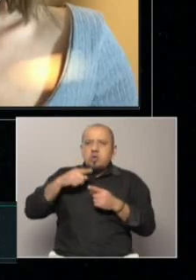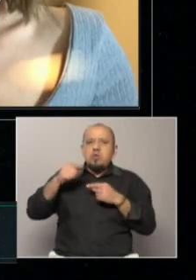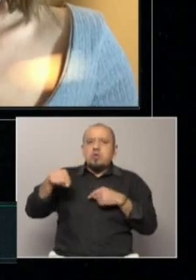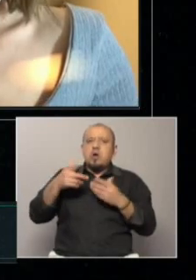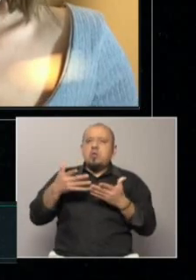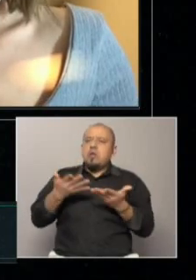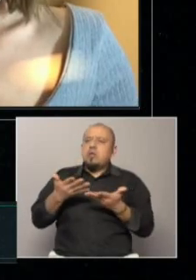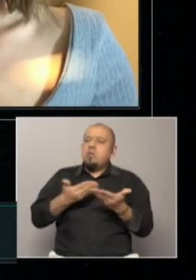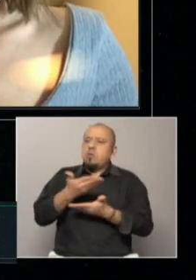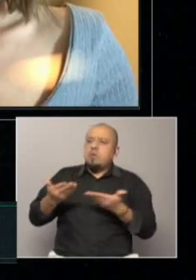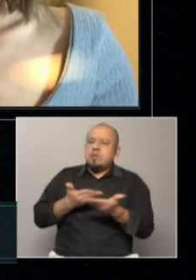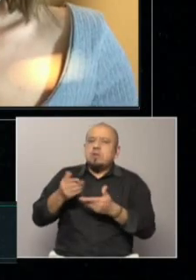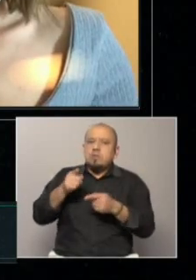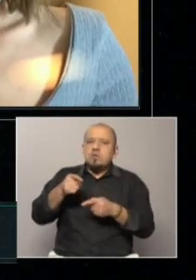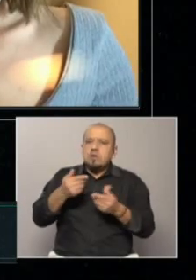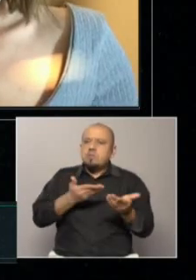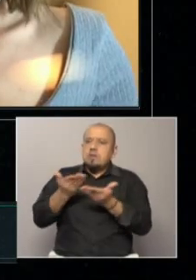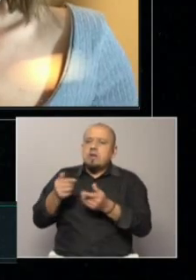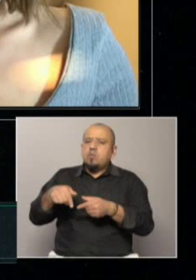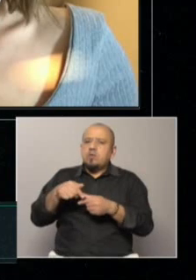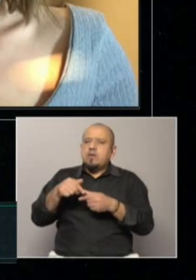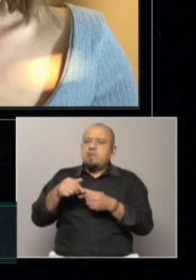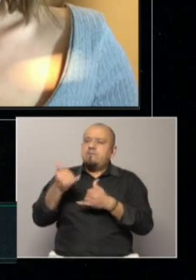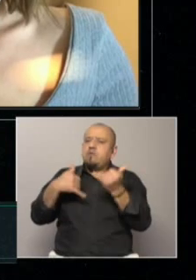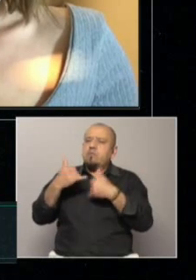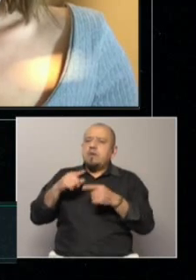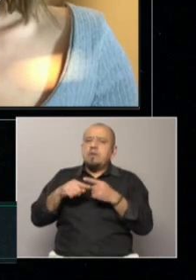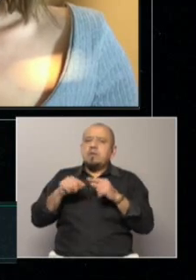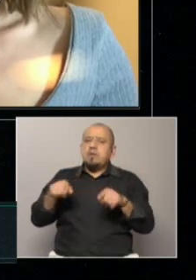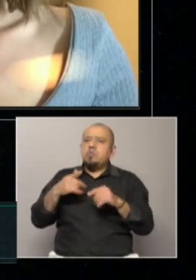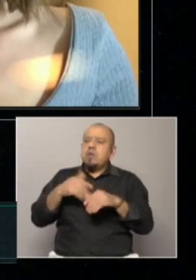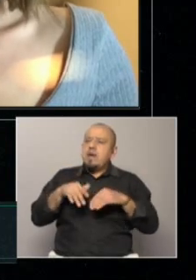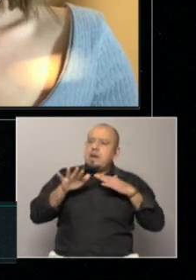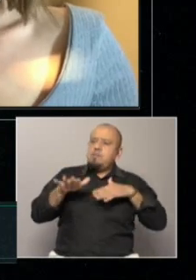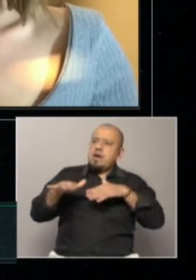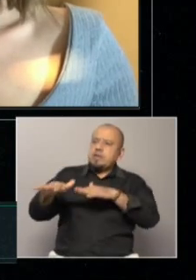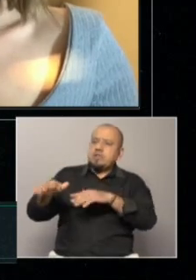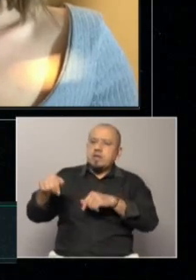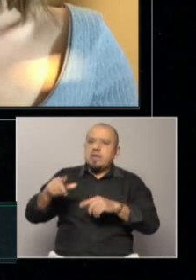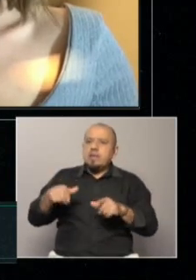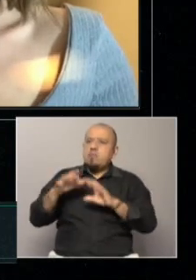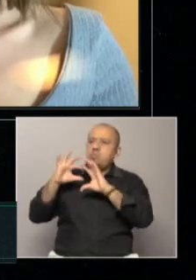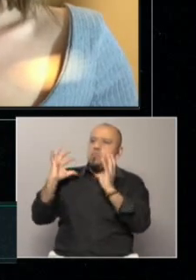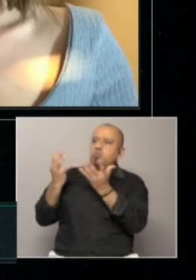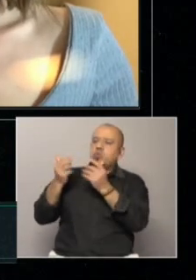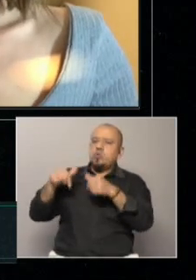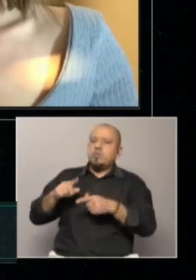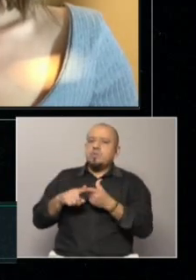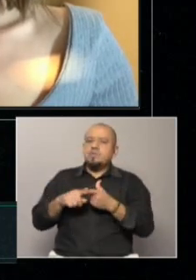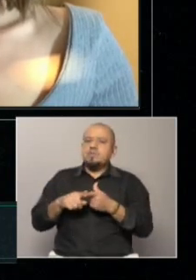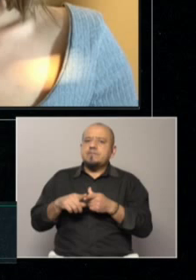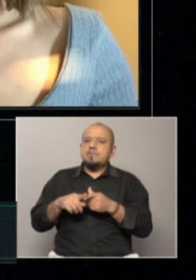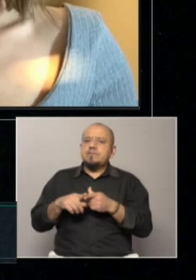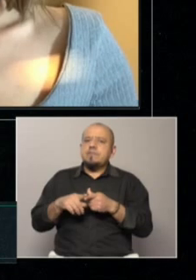vamos a compartir, te vamos a invitar a compartir un informe que tiene que ver con una marcha que se dio en varios lugares del mundo, se viene dando,